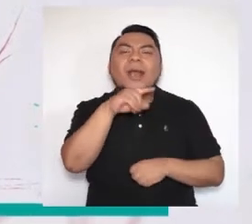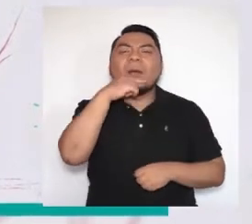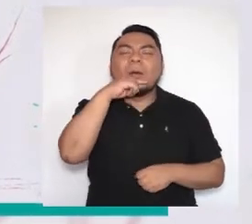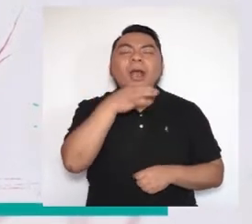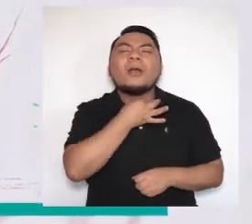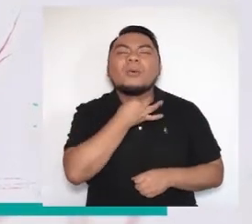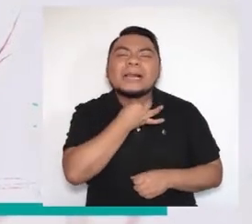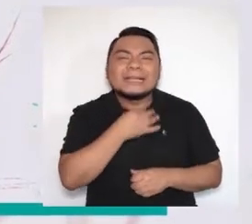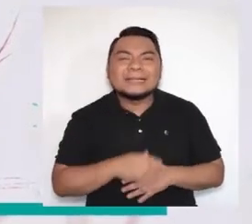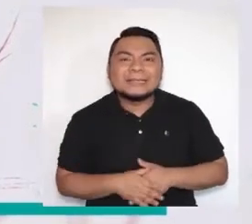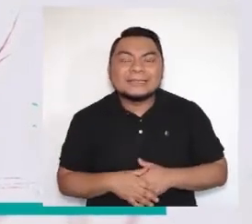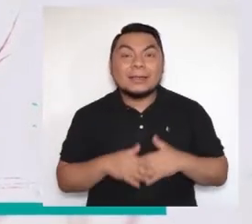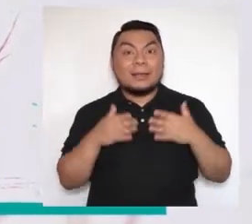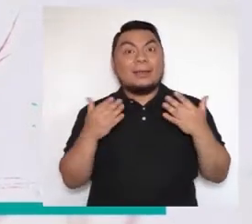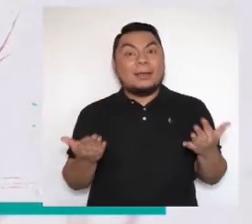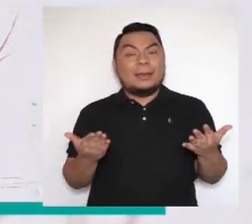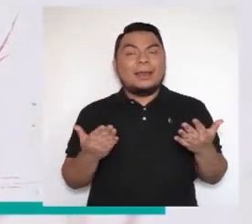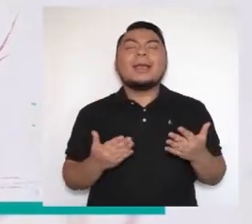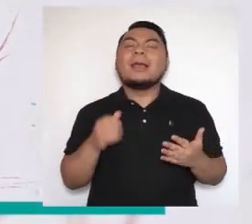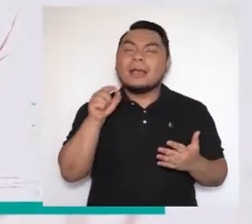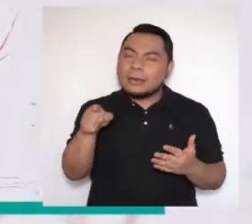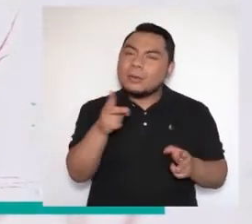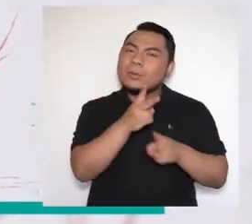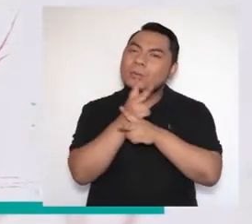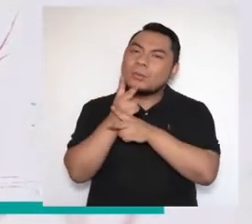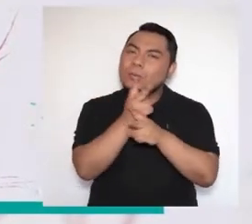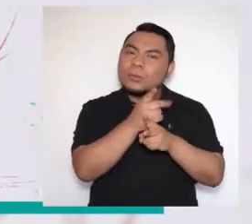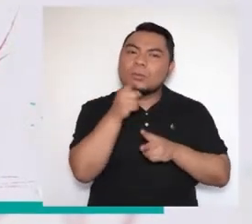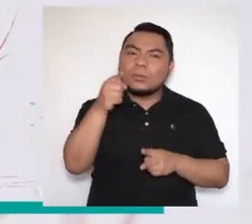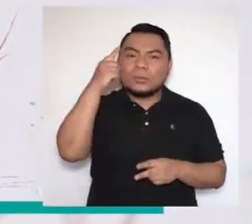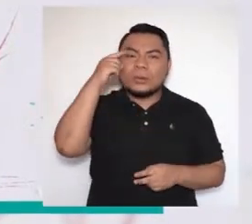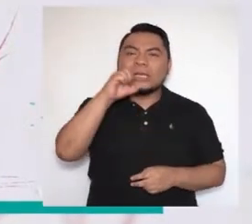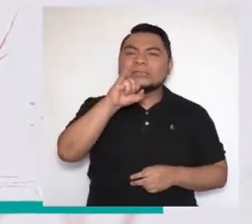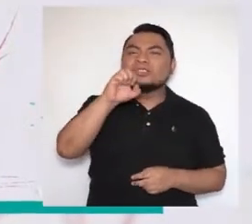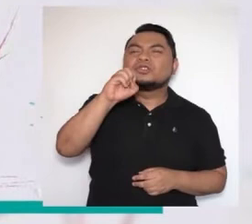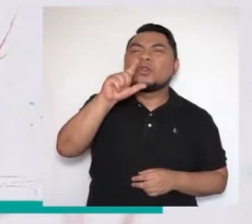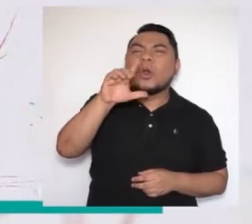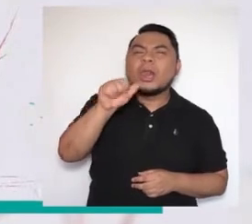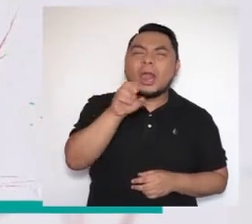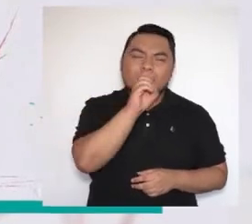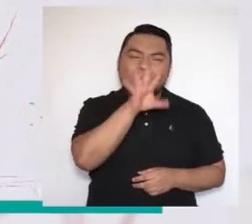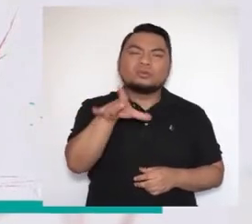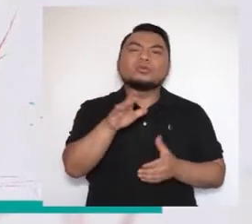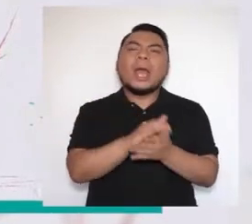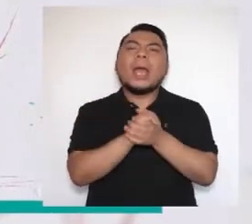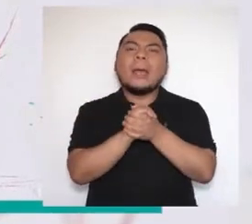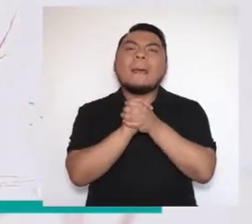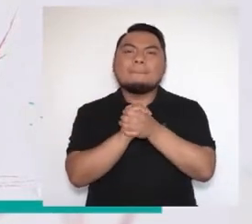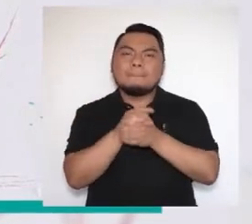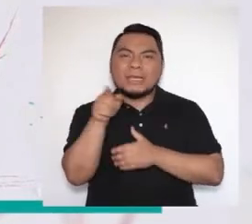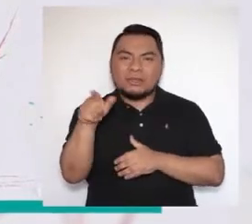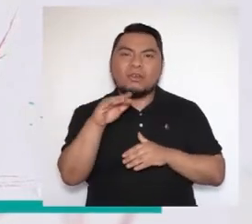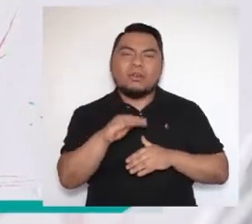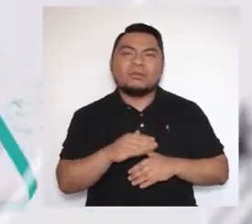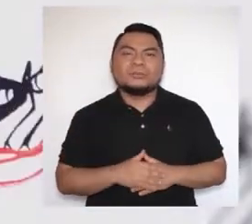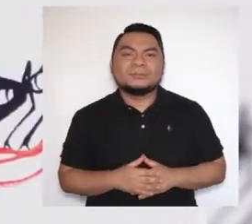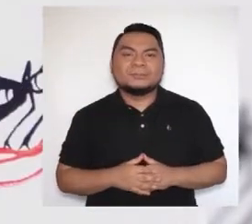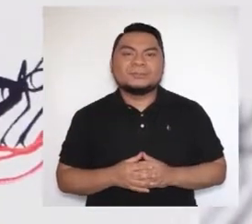abuelita. Pero sobre todo, ten cuidado con la Isula, le dijo su amigo